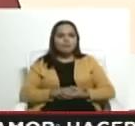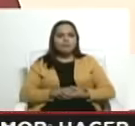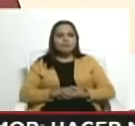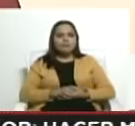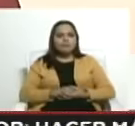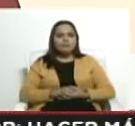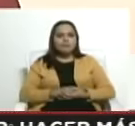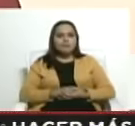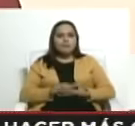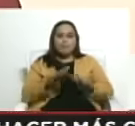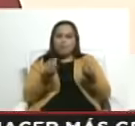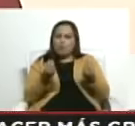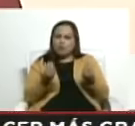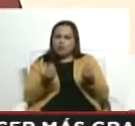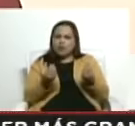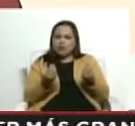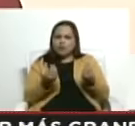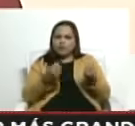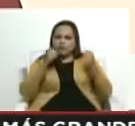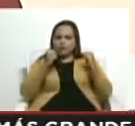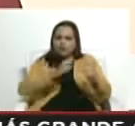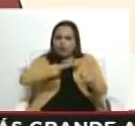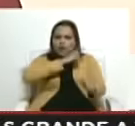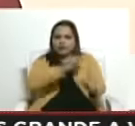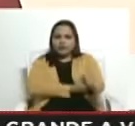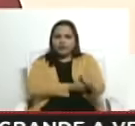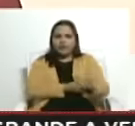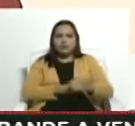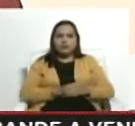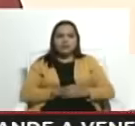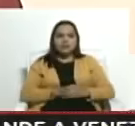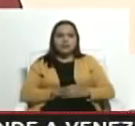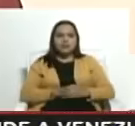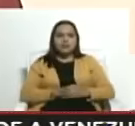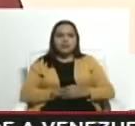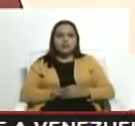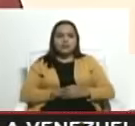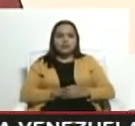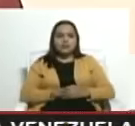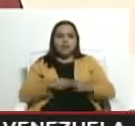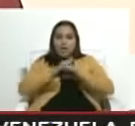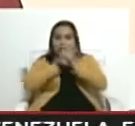con mucha energía, con mucha firmeza,